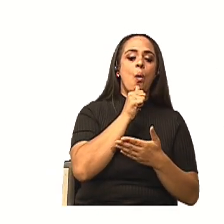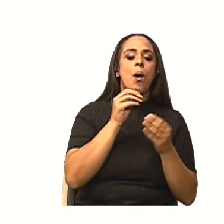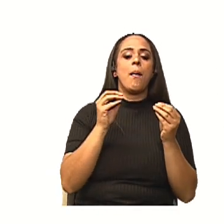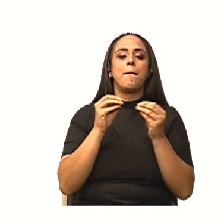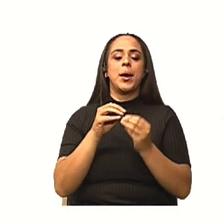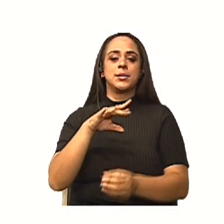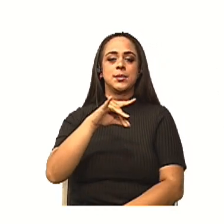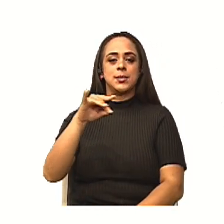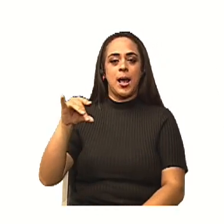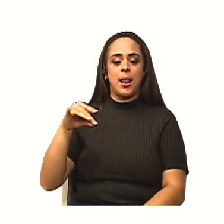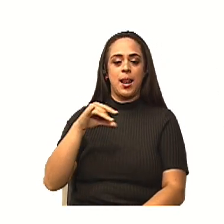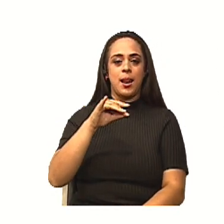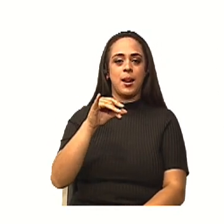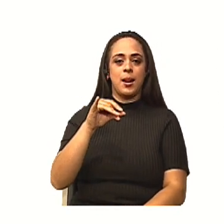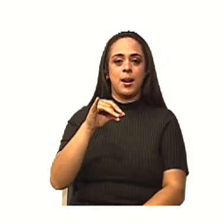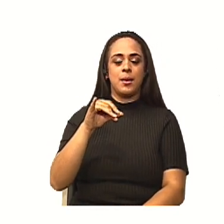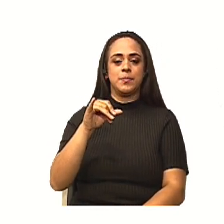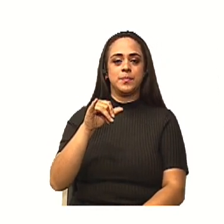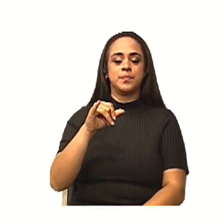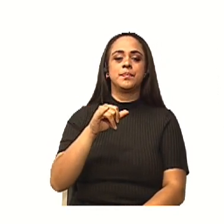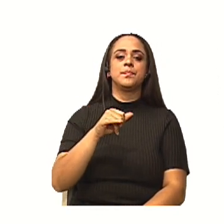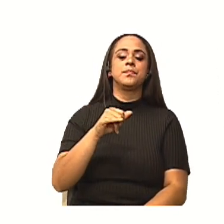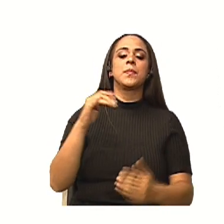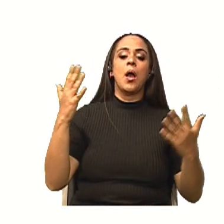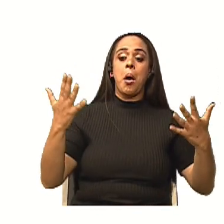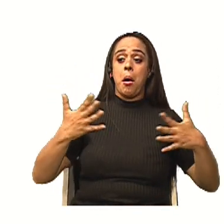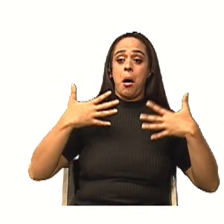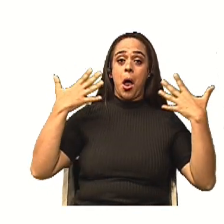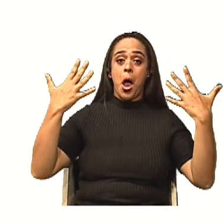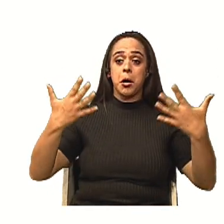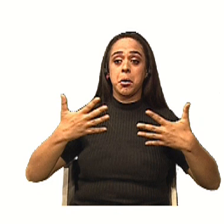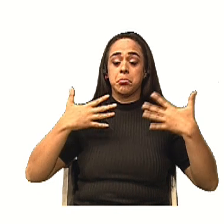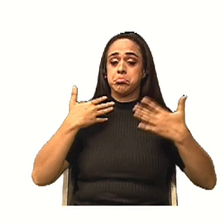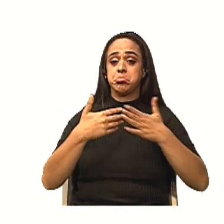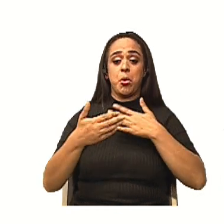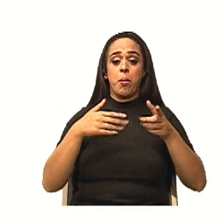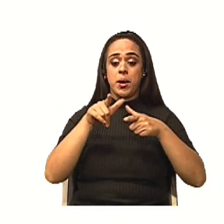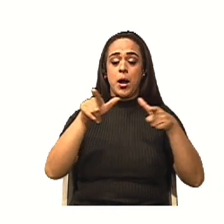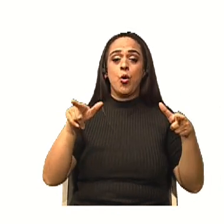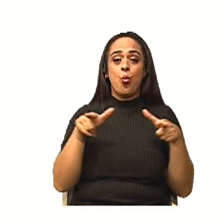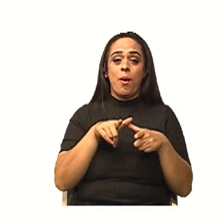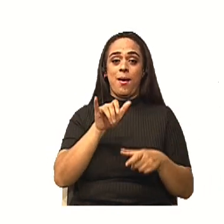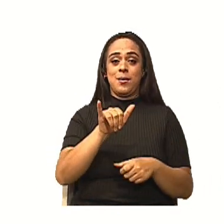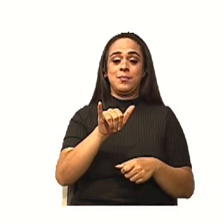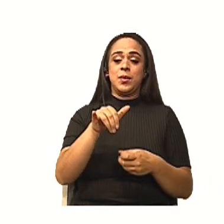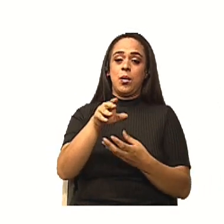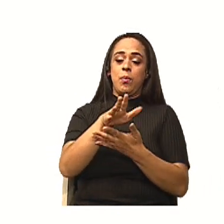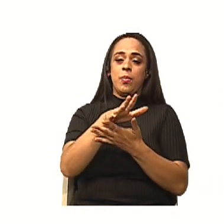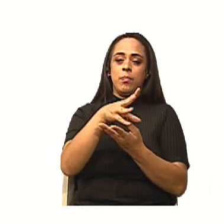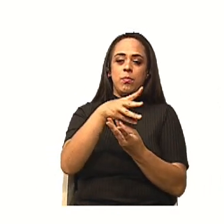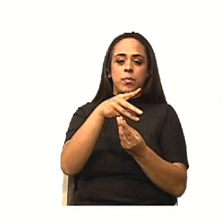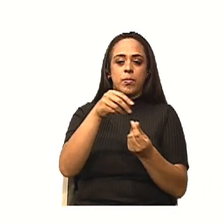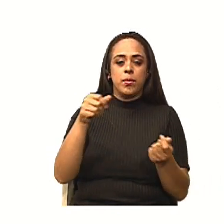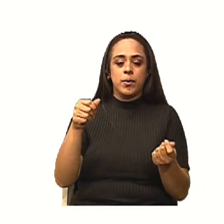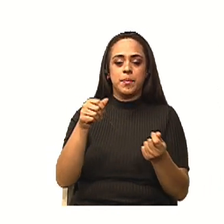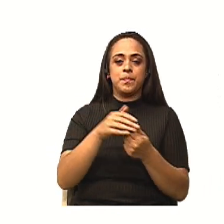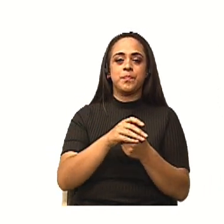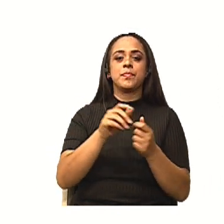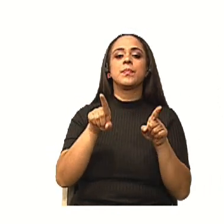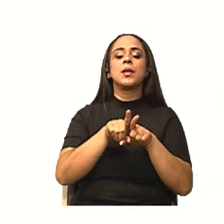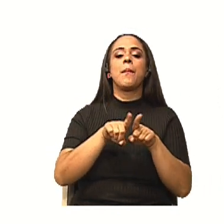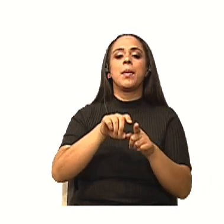Otro ejemplo, el aire, que está en cualquier lugar que nosotros estemos, es una disolución. También tenemos el